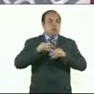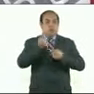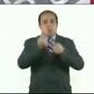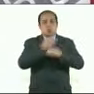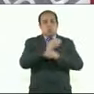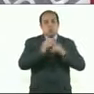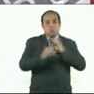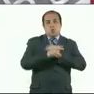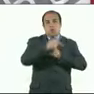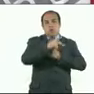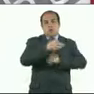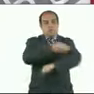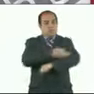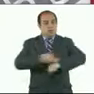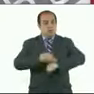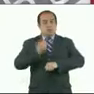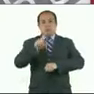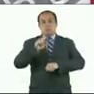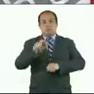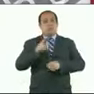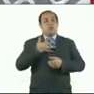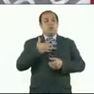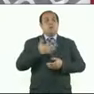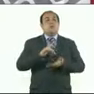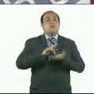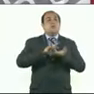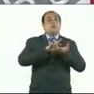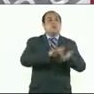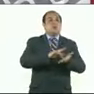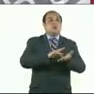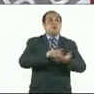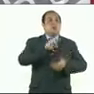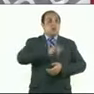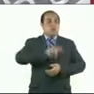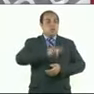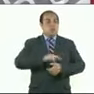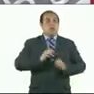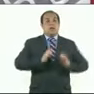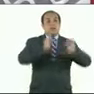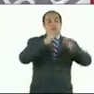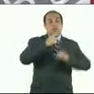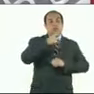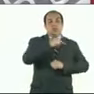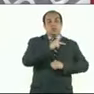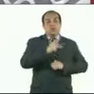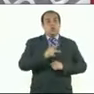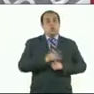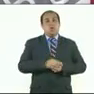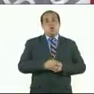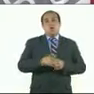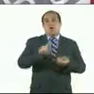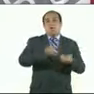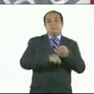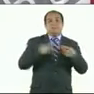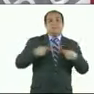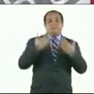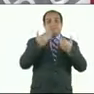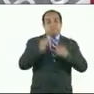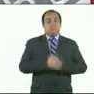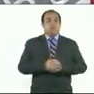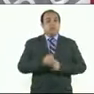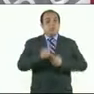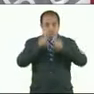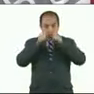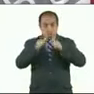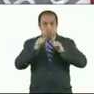ellos también se les dio el apoyo de vivienda en renta porque su edificio no está habitado y también están siendo atendidos en el albergue de